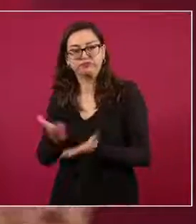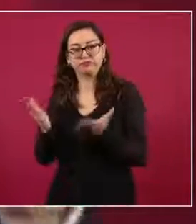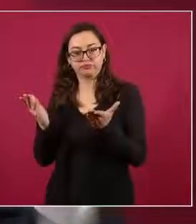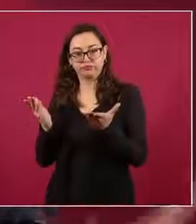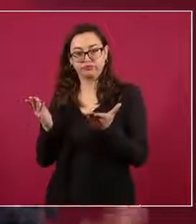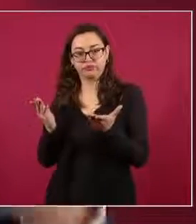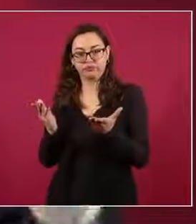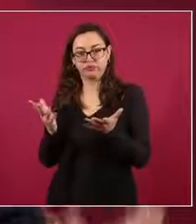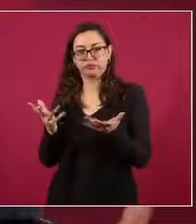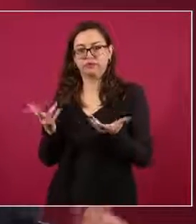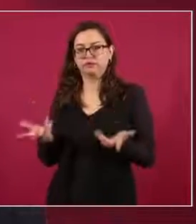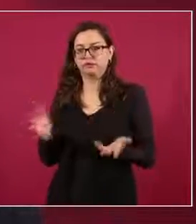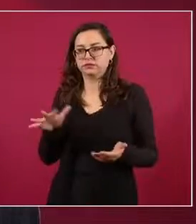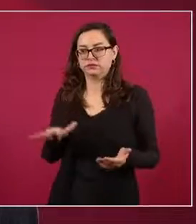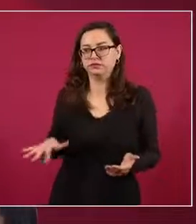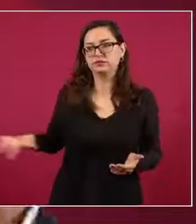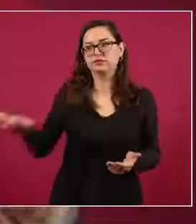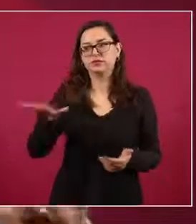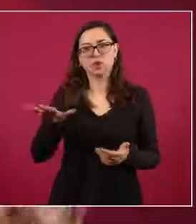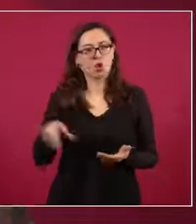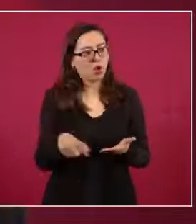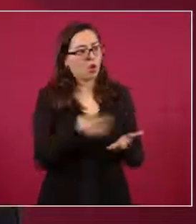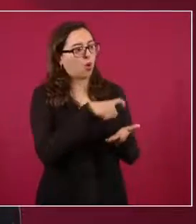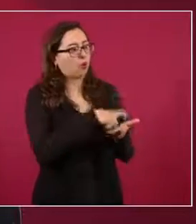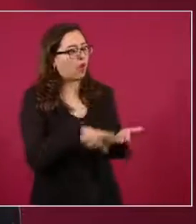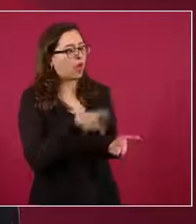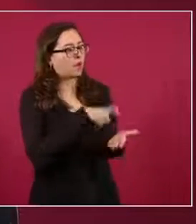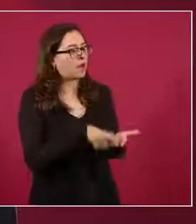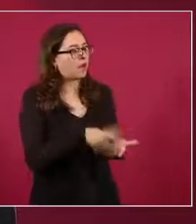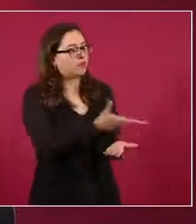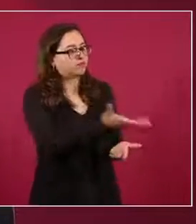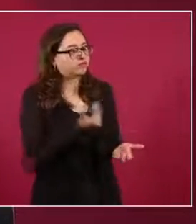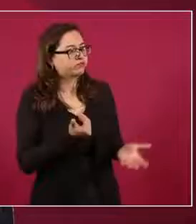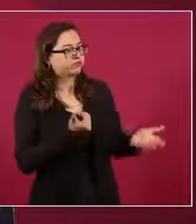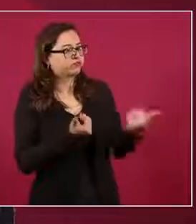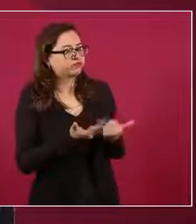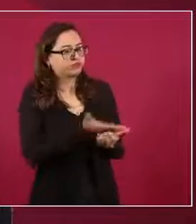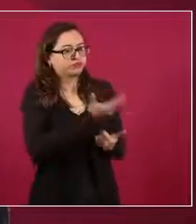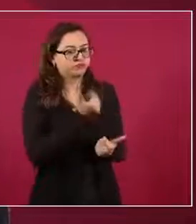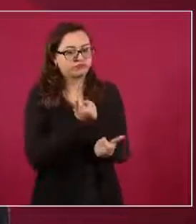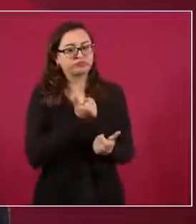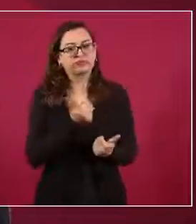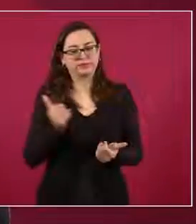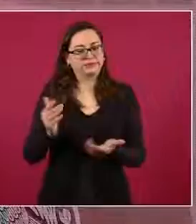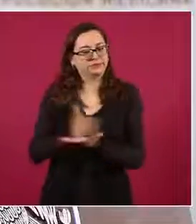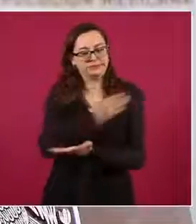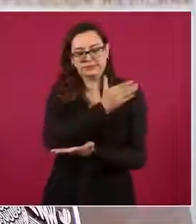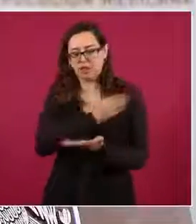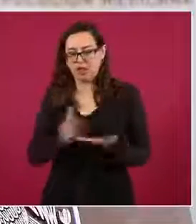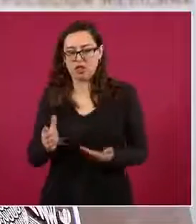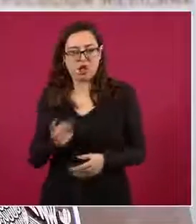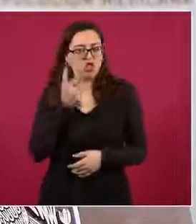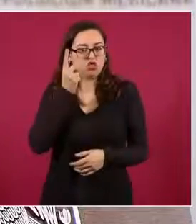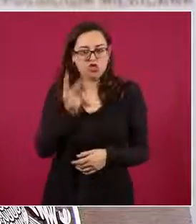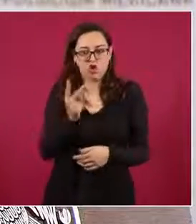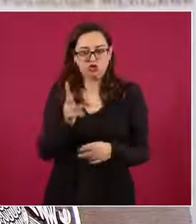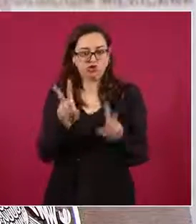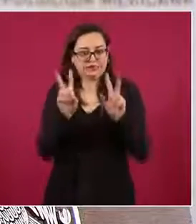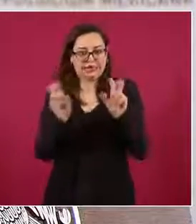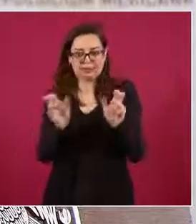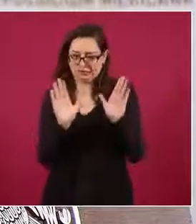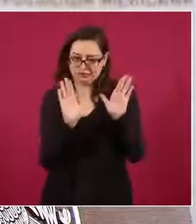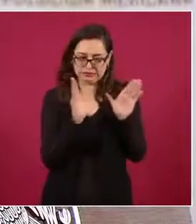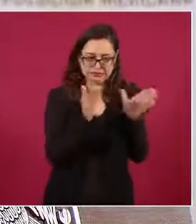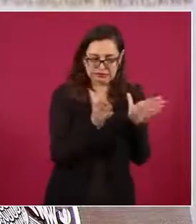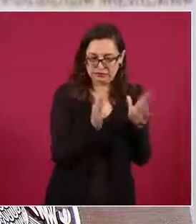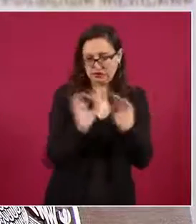prevenir la demanda o disminuir la demanda, atendiendo las causas fundamentales que están en las perturbaciones sociales, desde